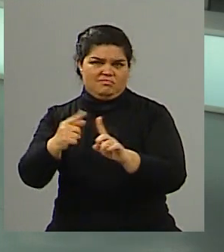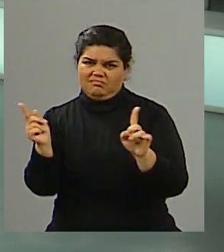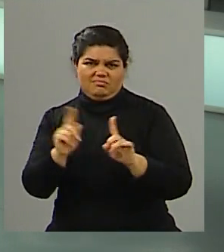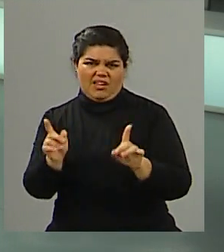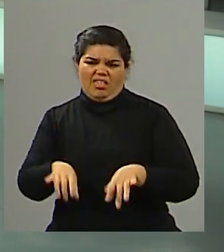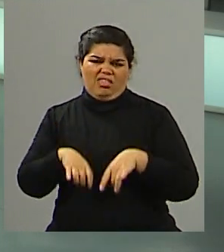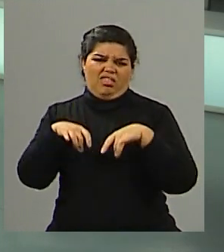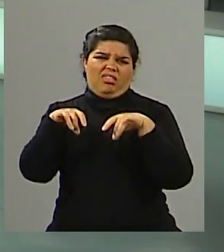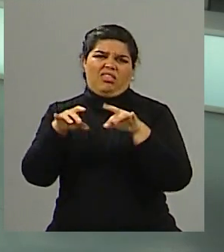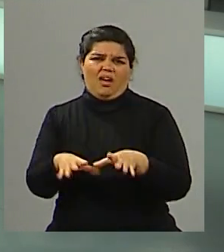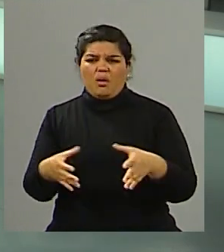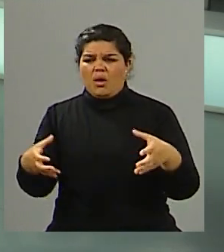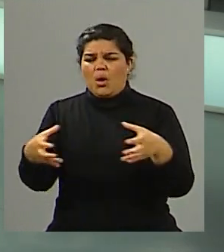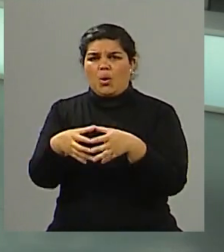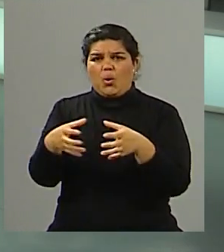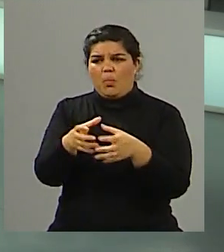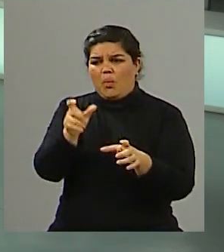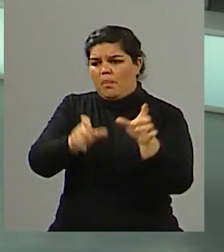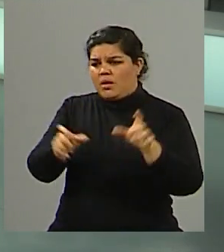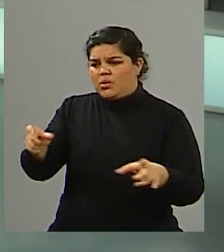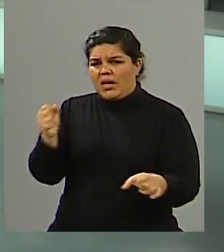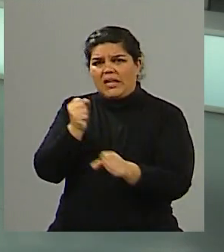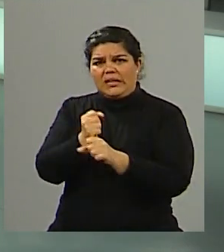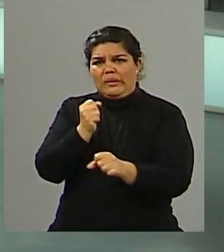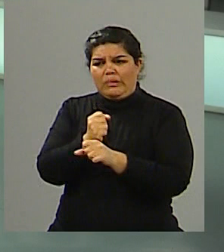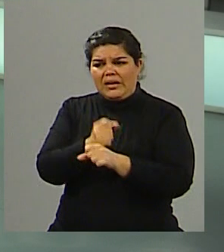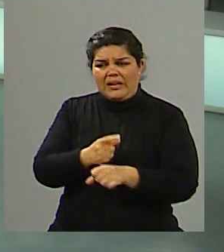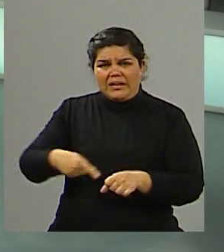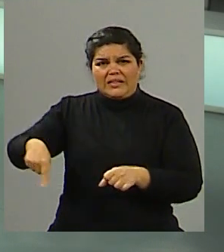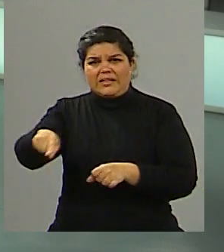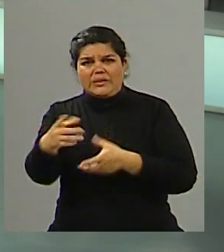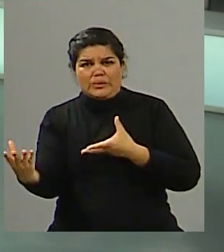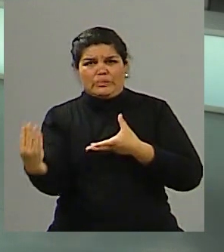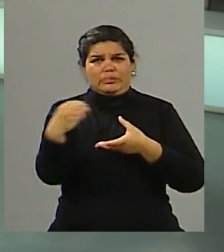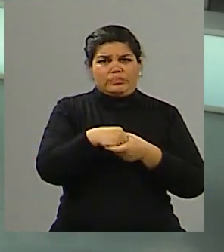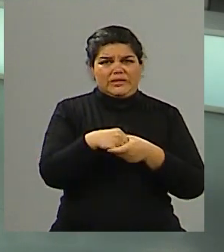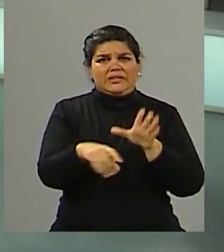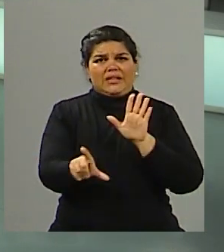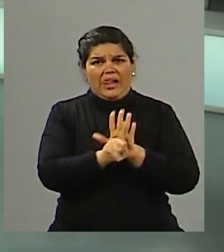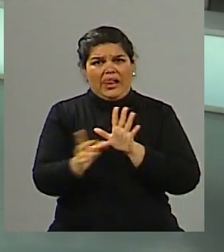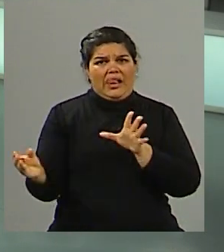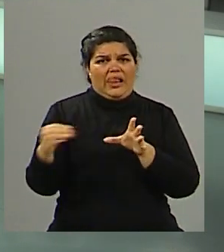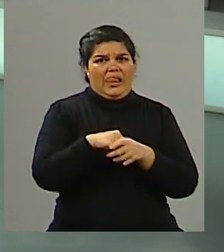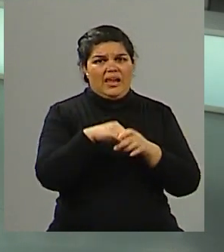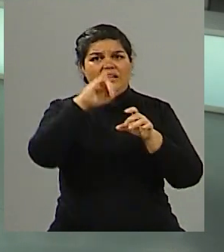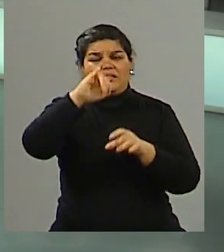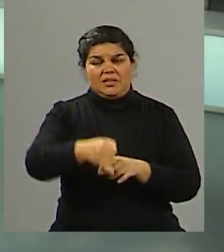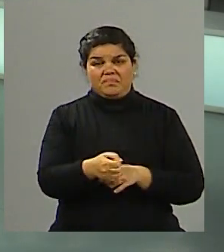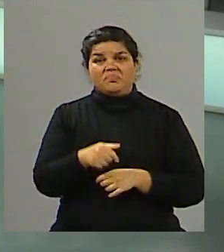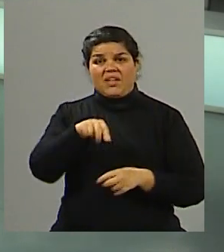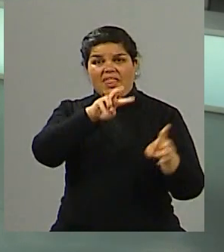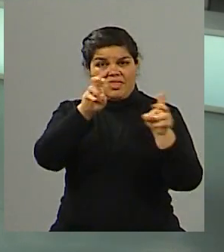sector trabajador. Para hablar de este tema, por supuesto, hemos invitado a una